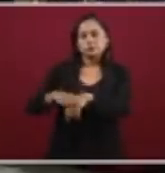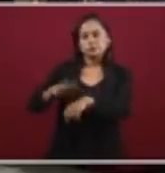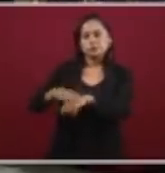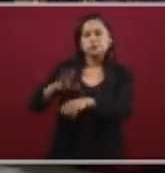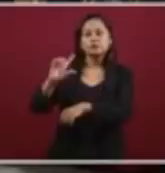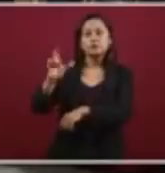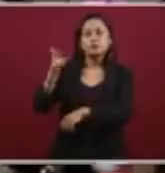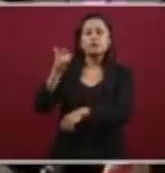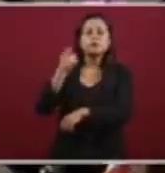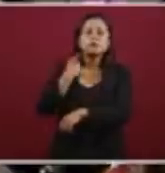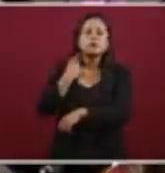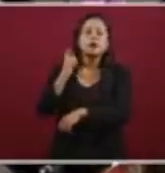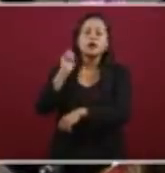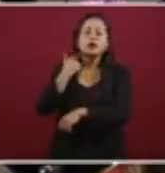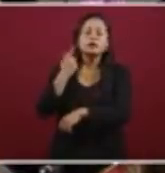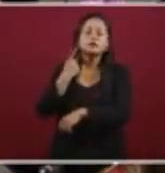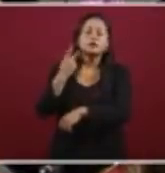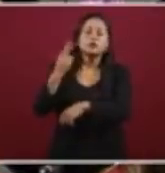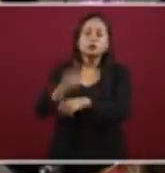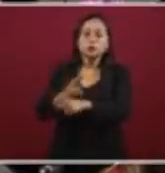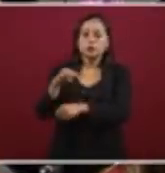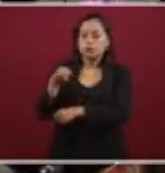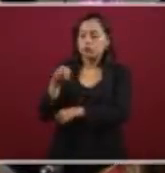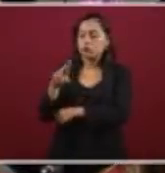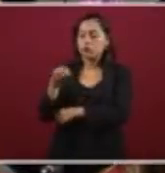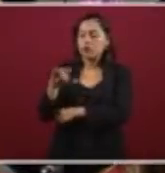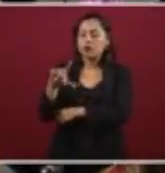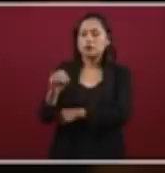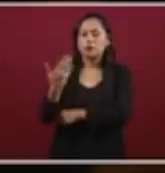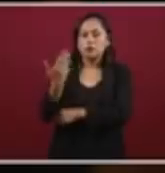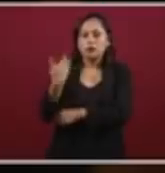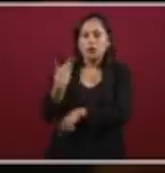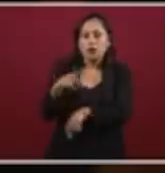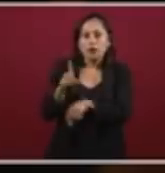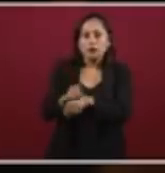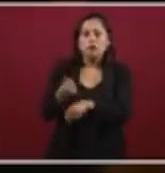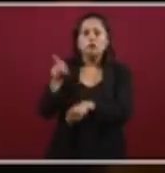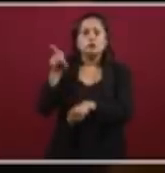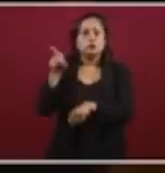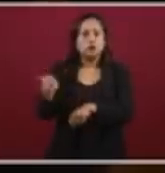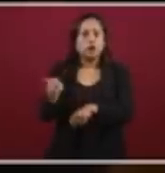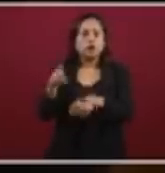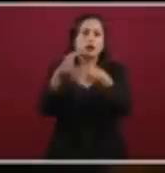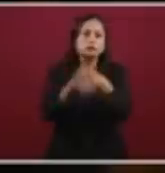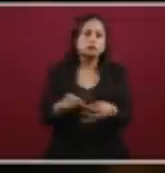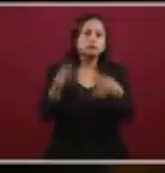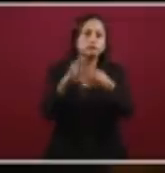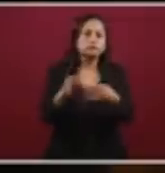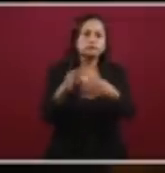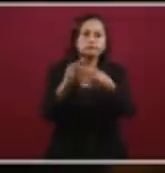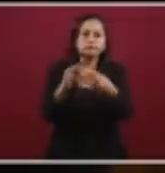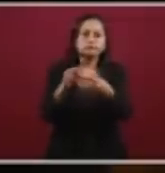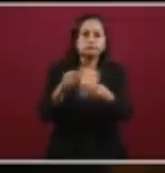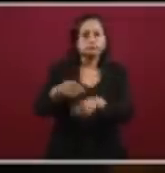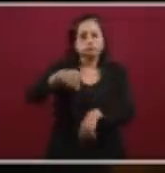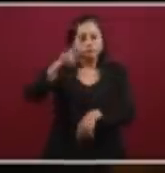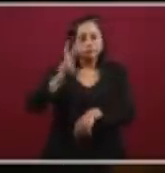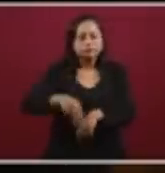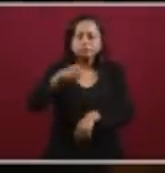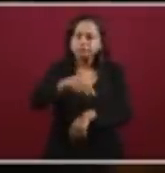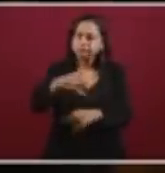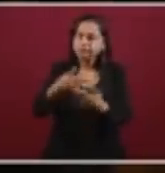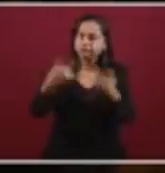karam en estos días él ha estado dando declaraciones defendiendo evidentemente la verdad histórica si lo llamaría porque